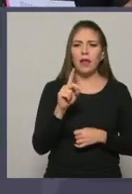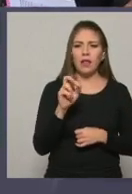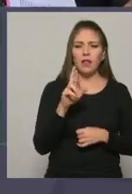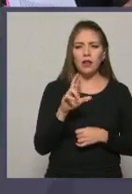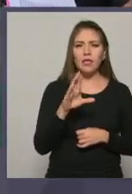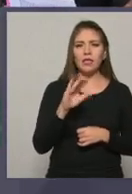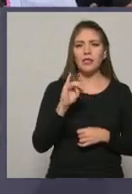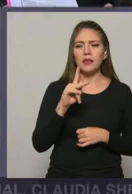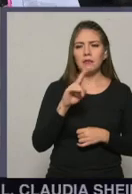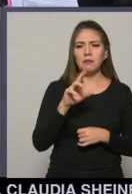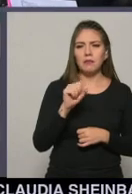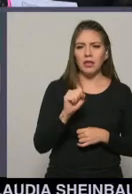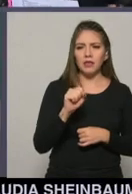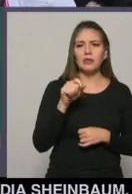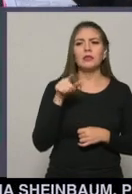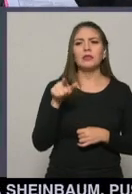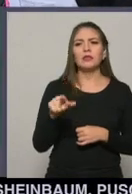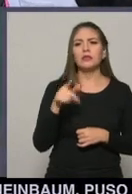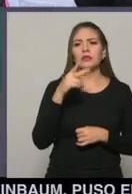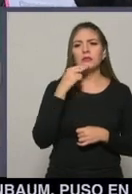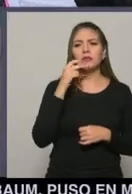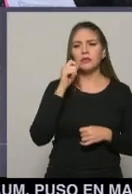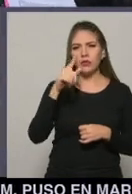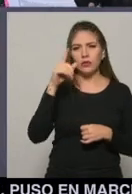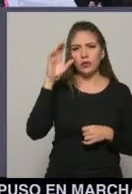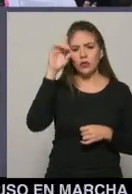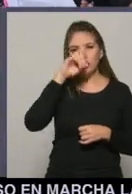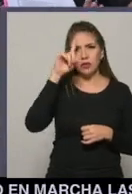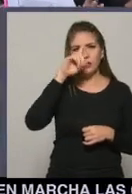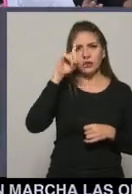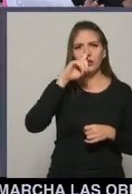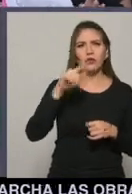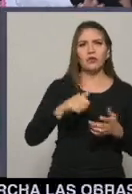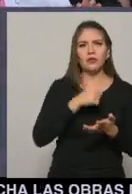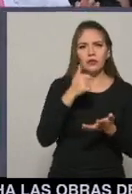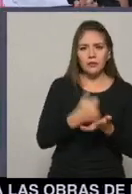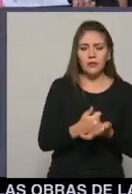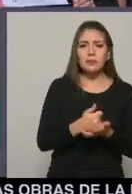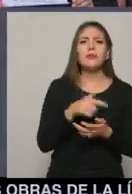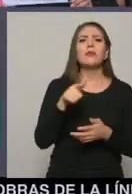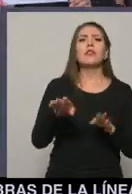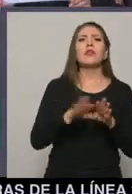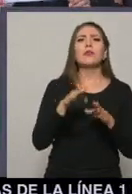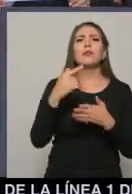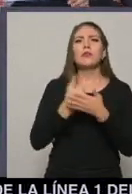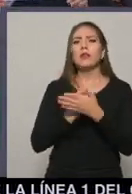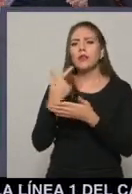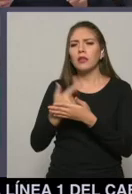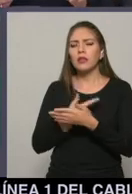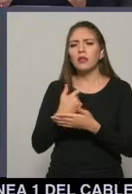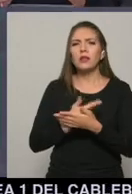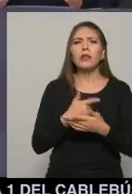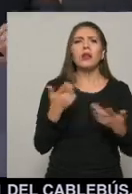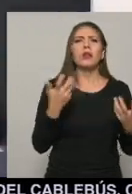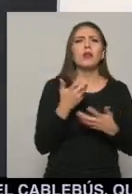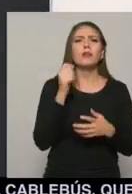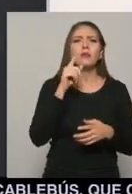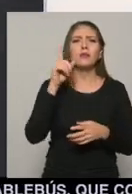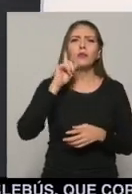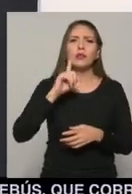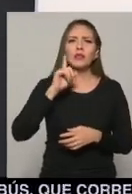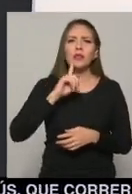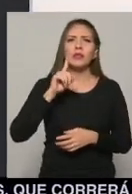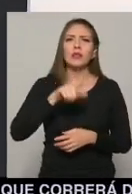titular del Consejo Consultivo Ciudadano. Y bueno, ahí tienen, son datos que estuvo ofreciendo la titular de la Secretaría de Gobierno